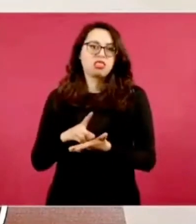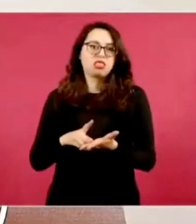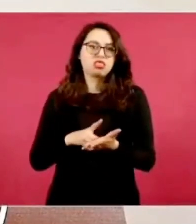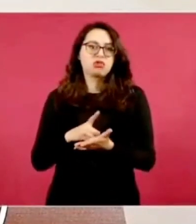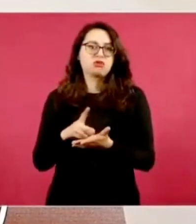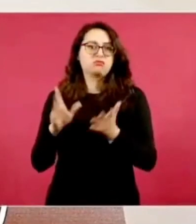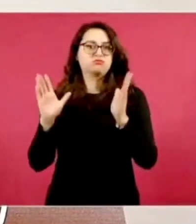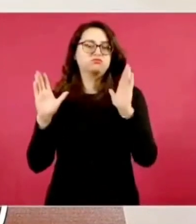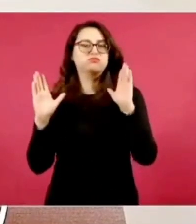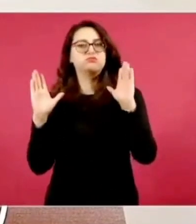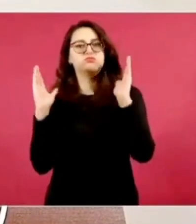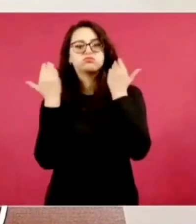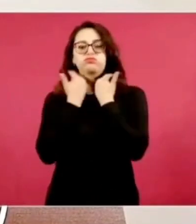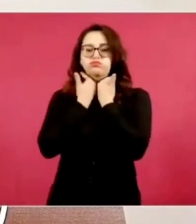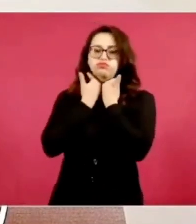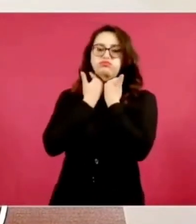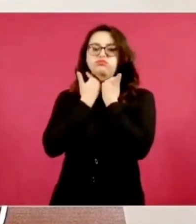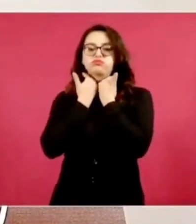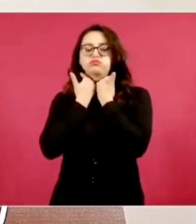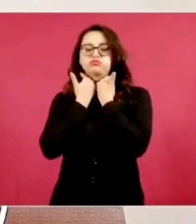con el consumo de las drogas.